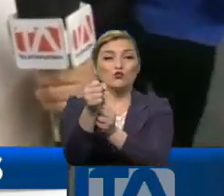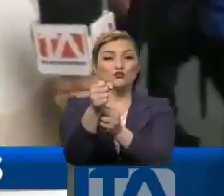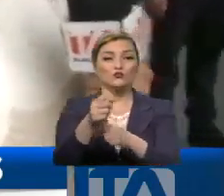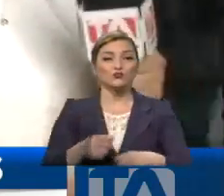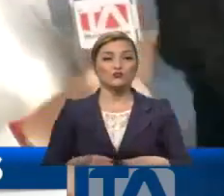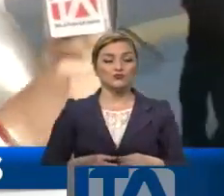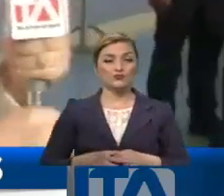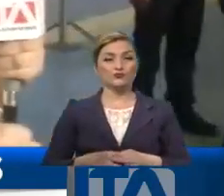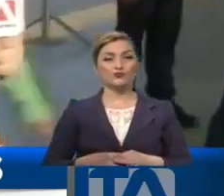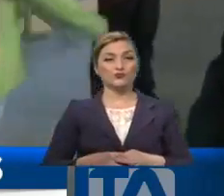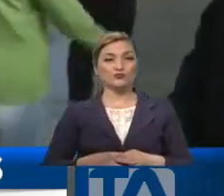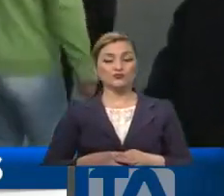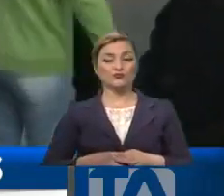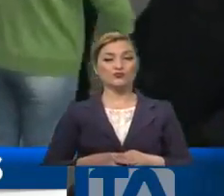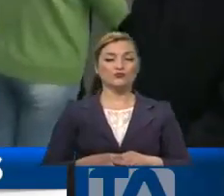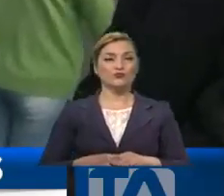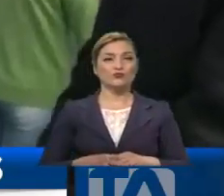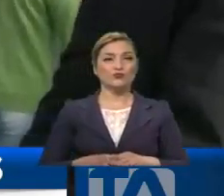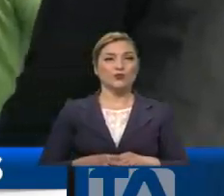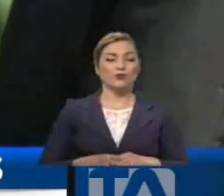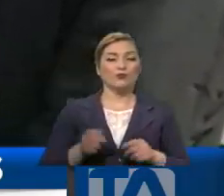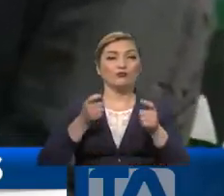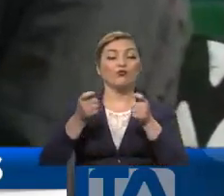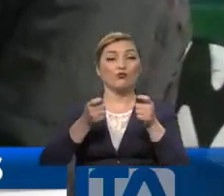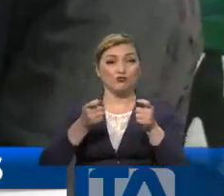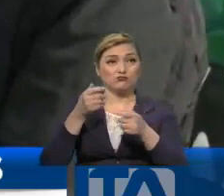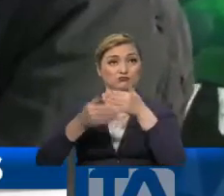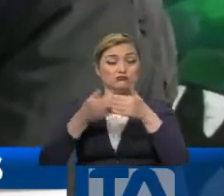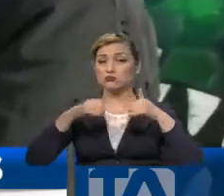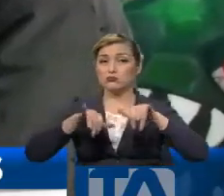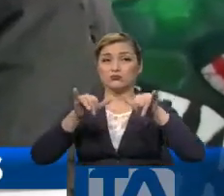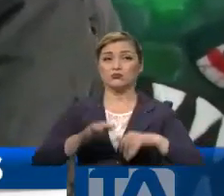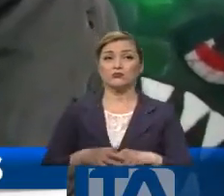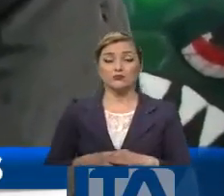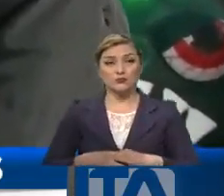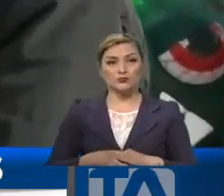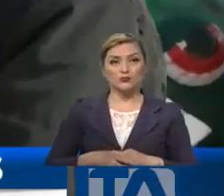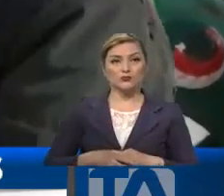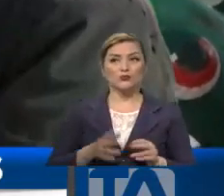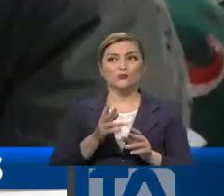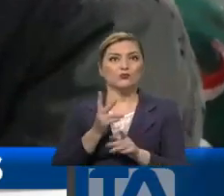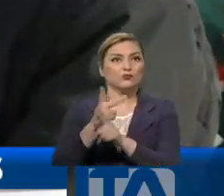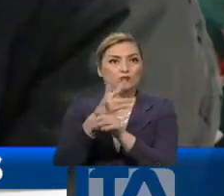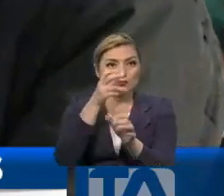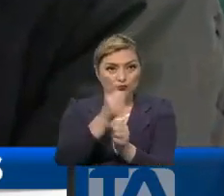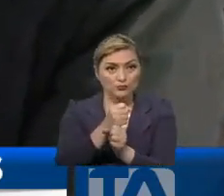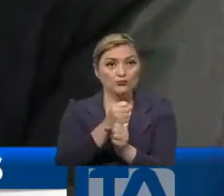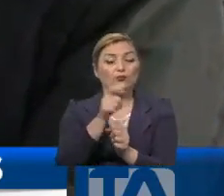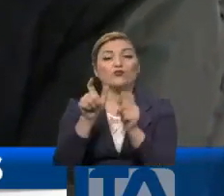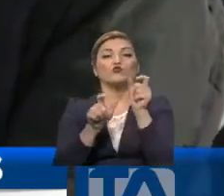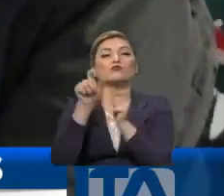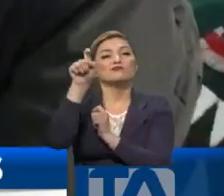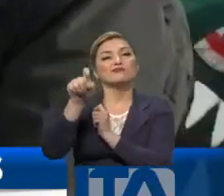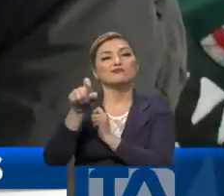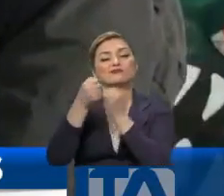entre otros. Estos operativos, como ya nos mencionaba el secretario, son constantes. Se busca precautelar la seguridad de la ciudadanía, pero se